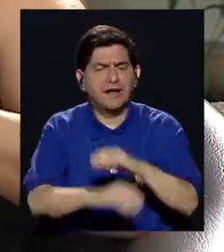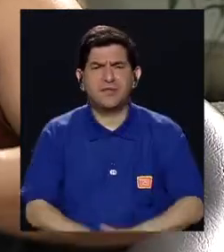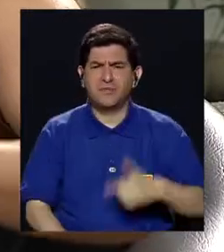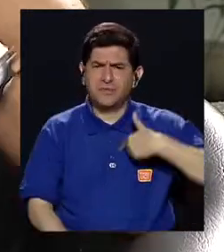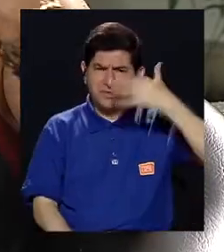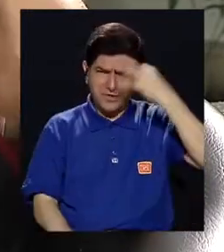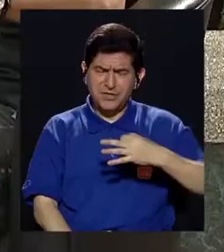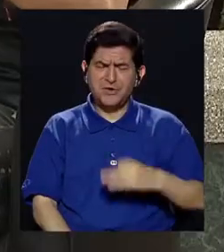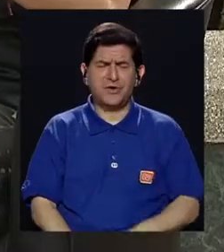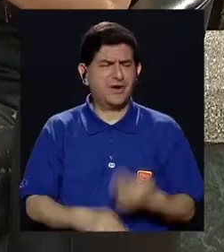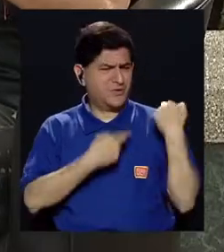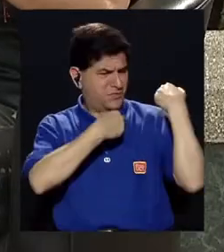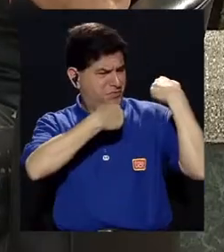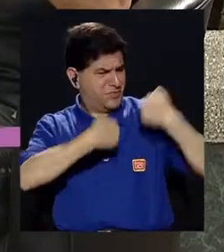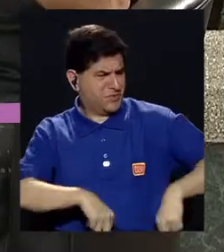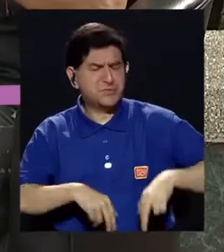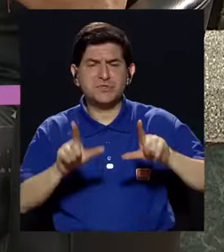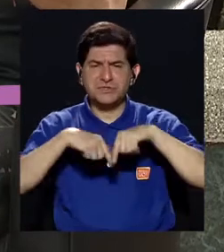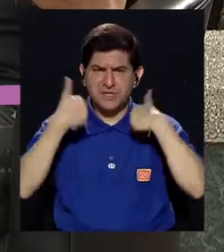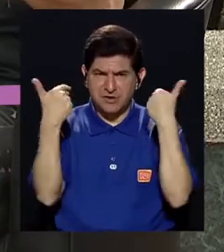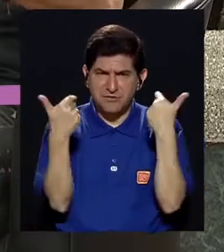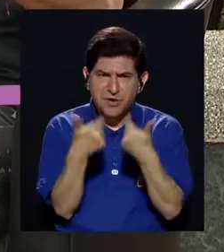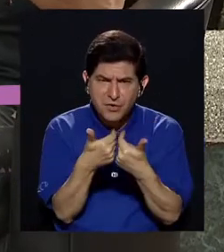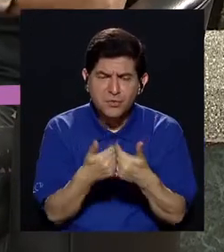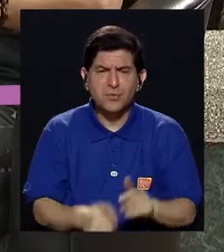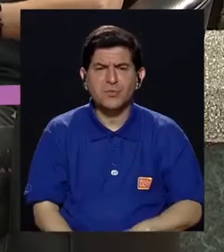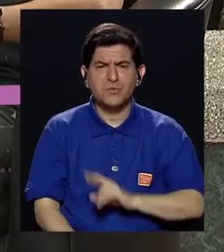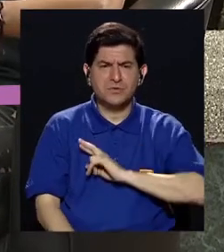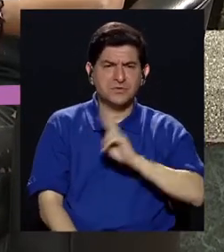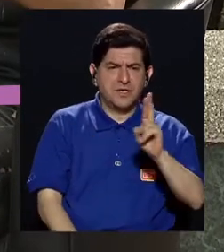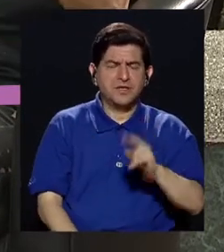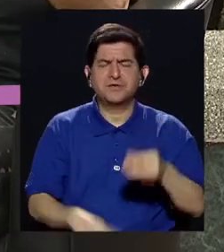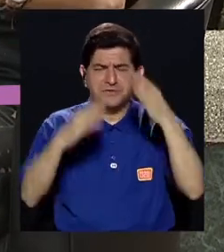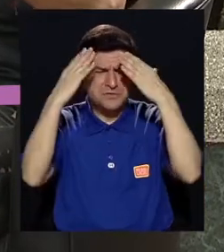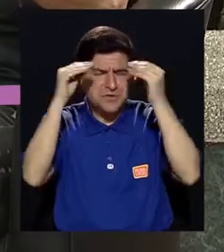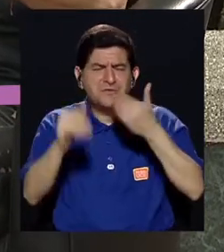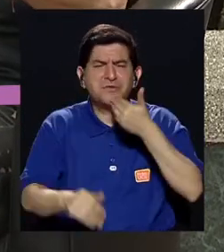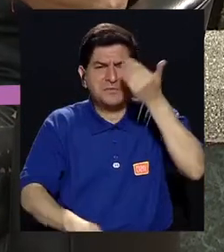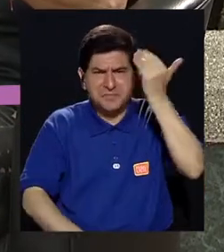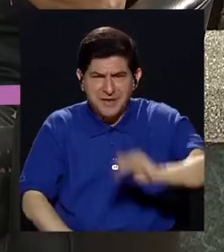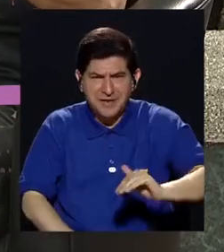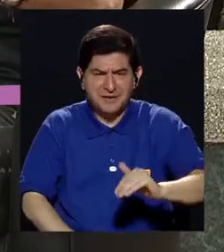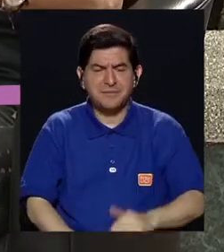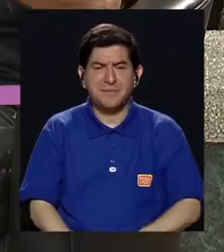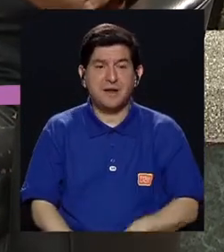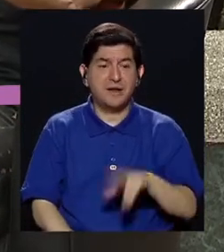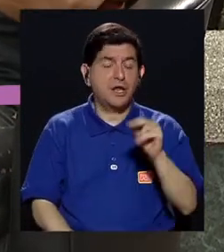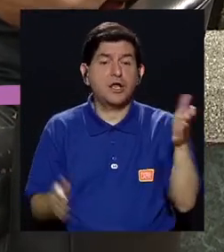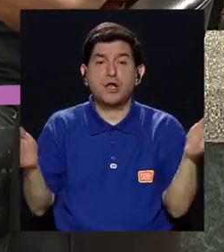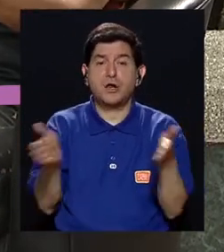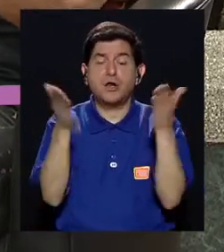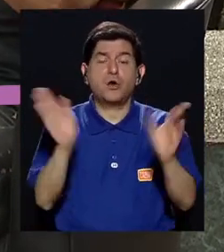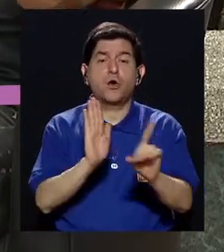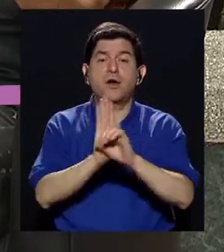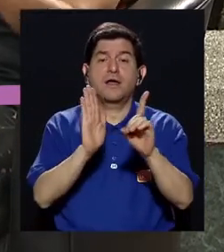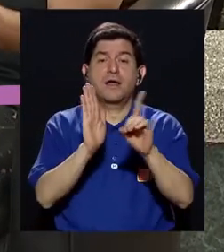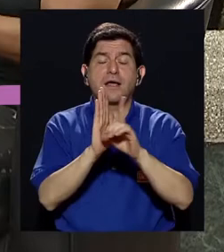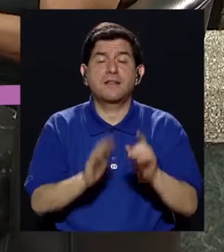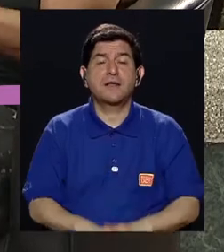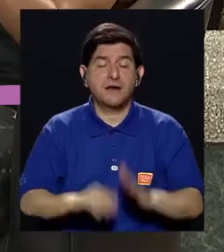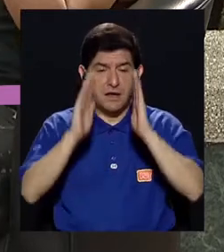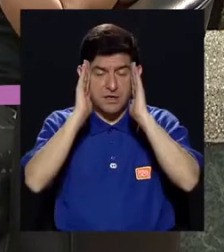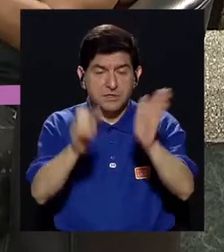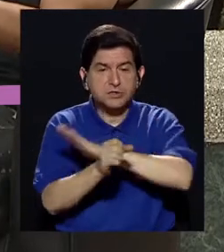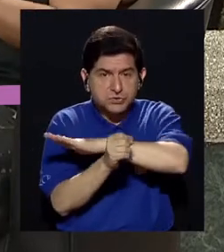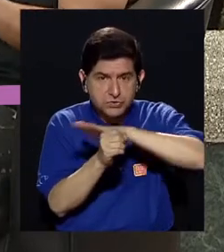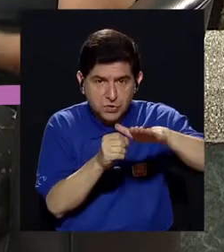que es irresponsable de algunos grupos que mal informen y que más bien no promuevan el derecho a una atención